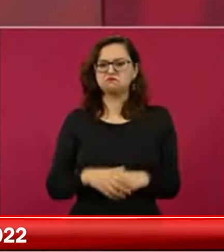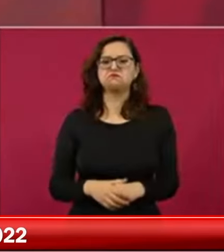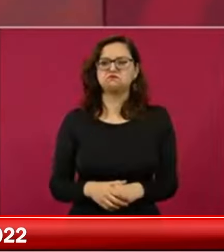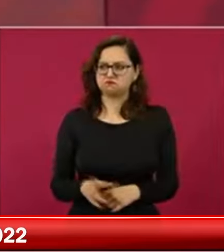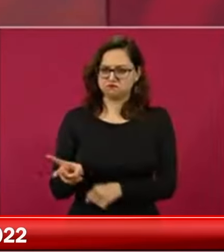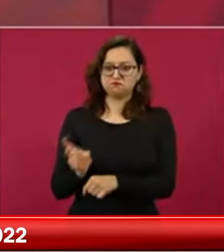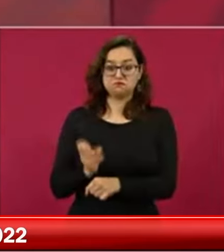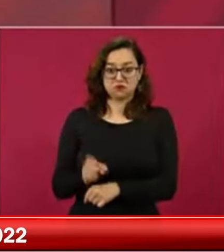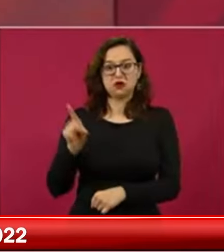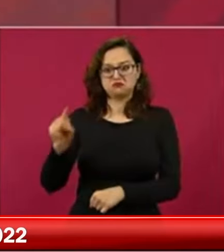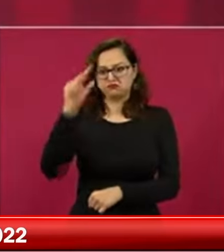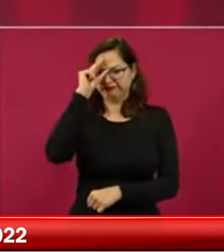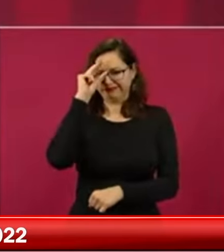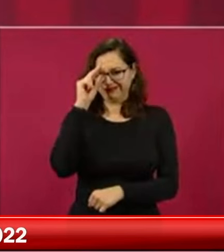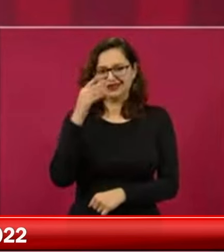Es una autoridad